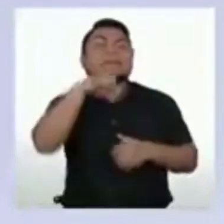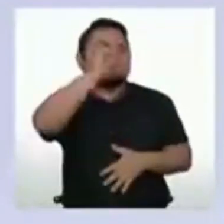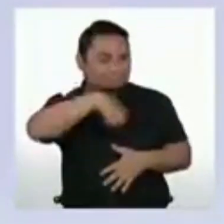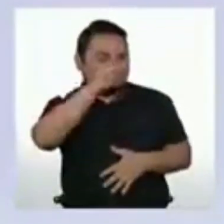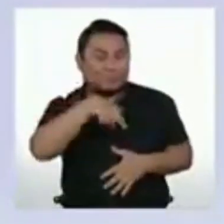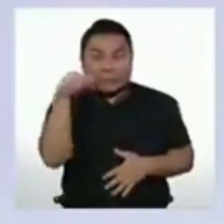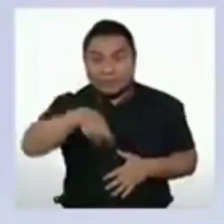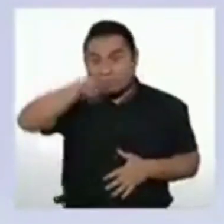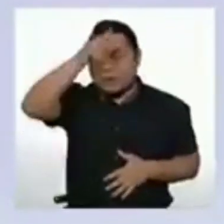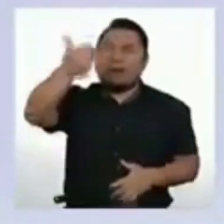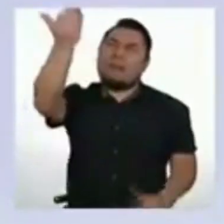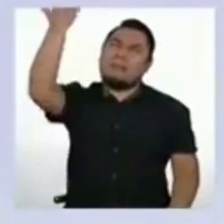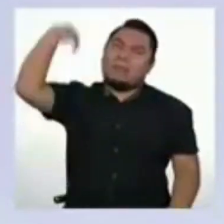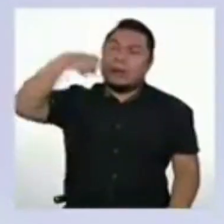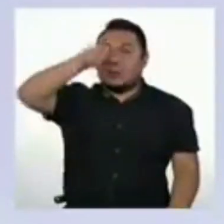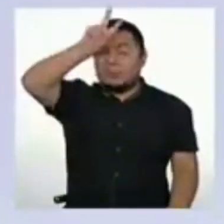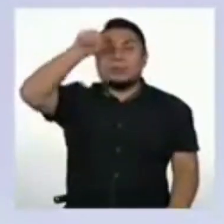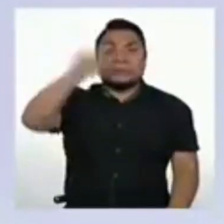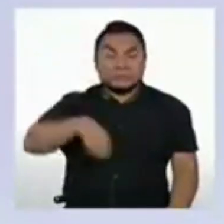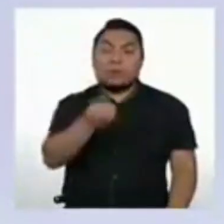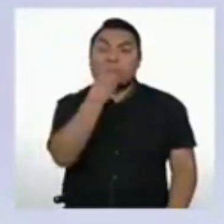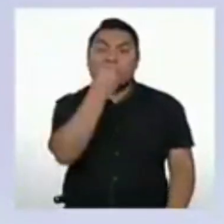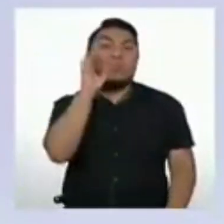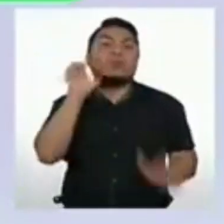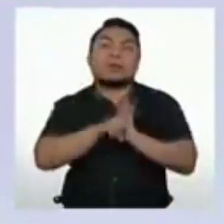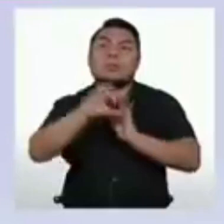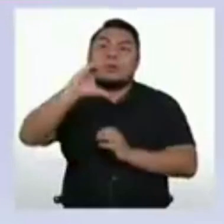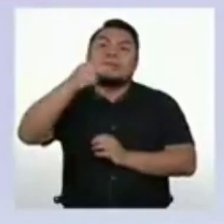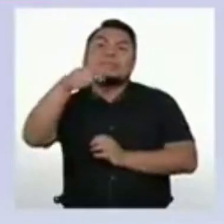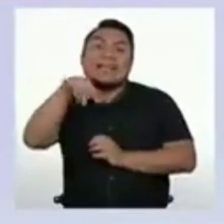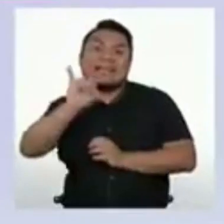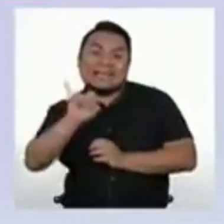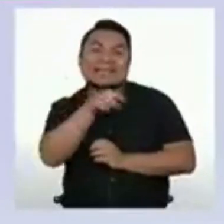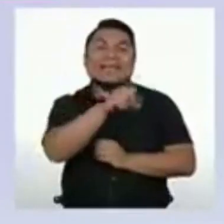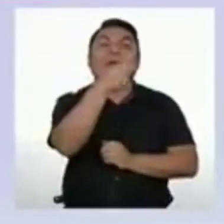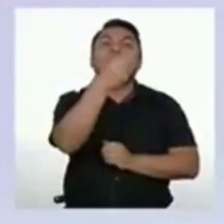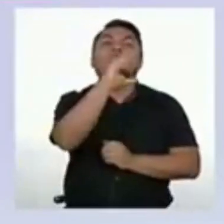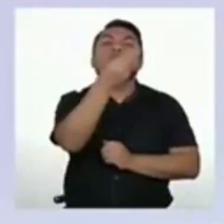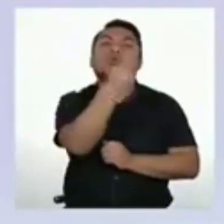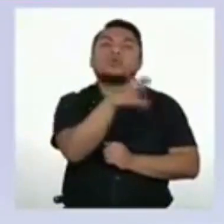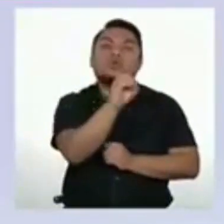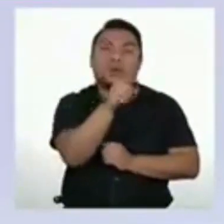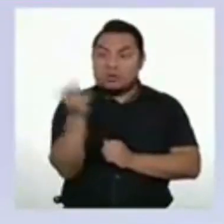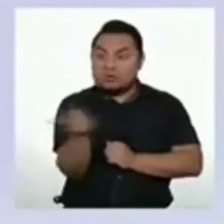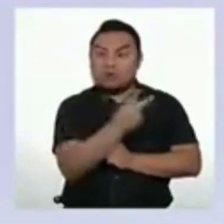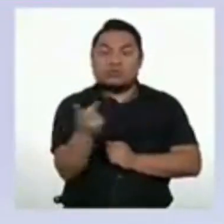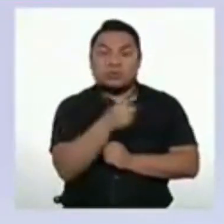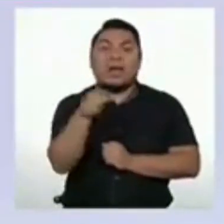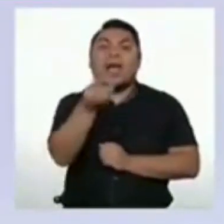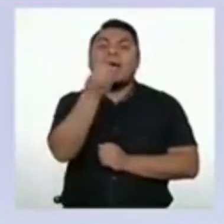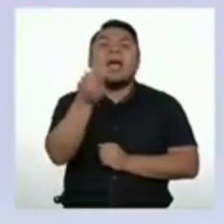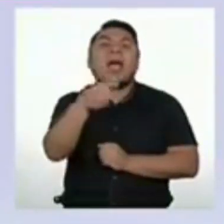incas, en nuestro Perú, consumimos alimentos deshidratados como el charqui y el chuño. Ambos son productos de la